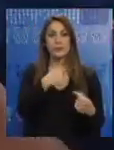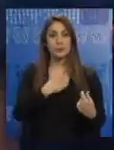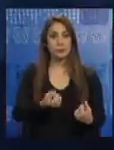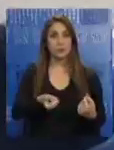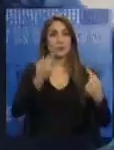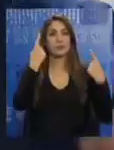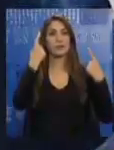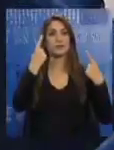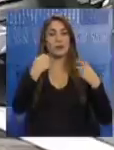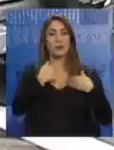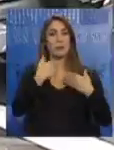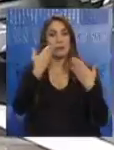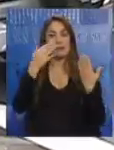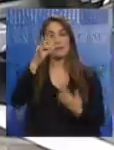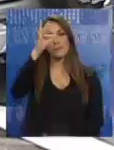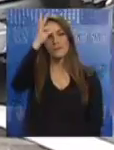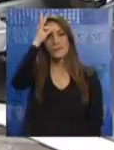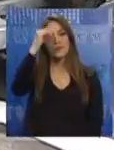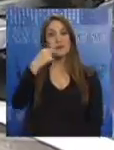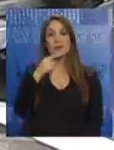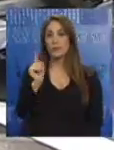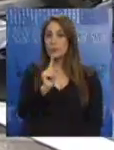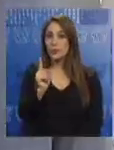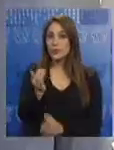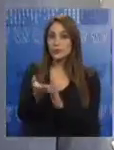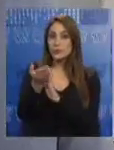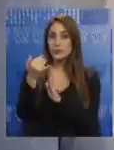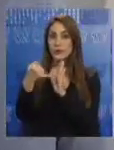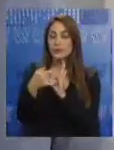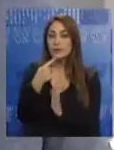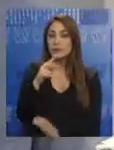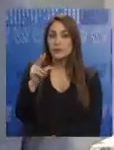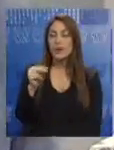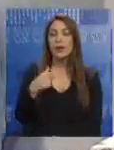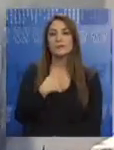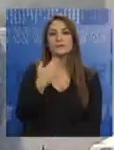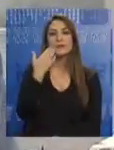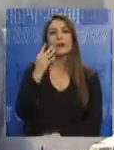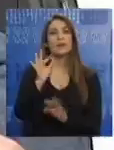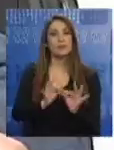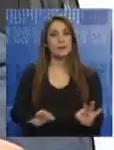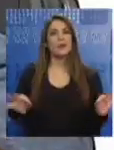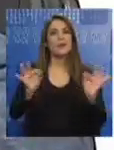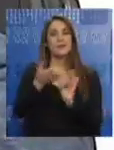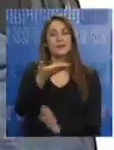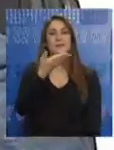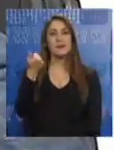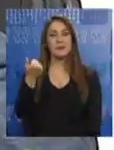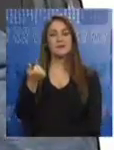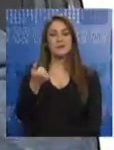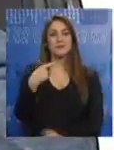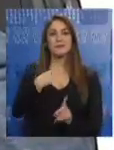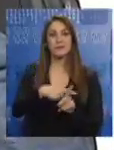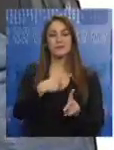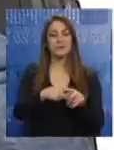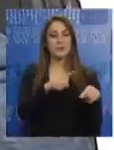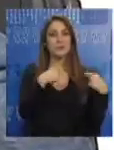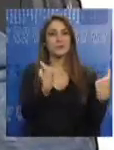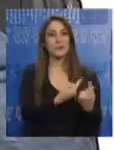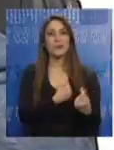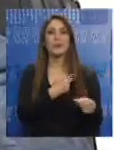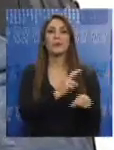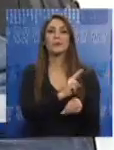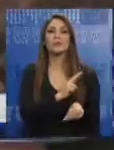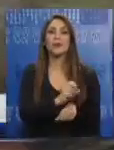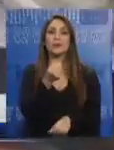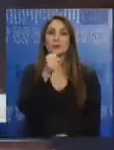varios ciudadanos que desconocían que ya no incrementará su precio. Es importante, es una muy buena noticia para todos. Nos favorece a los que utilizamos este tipo